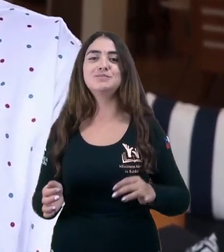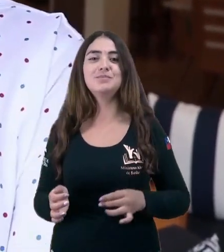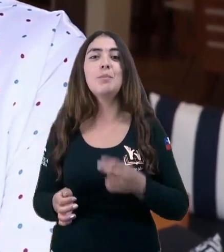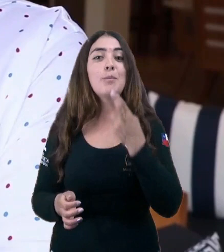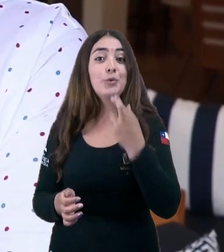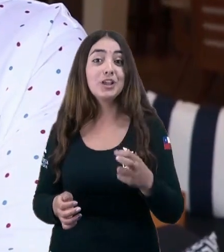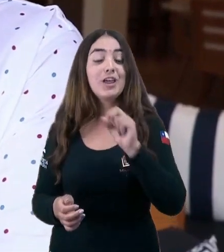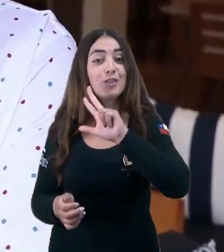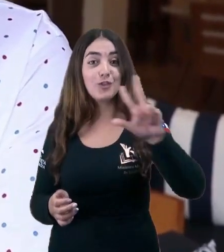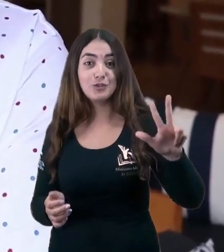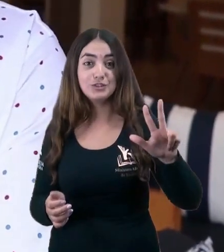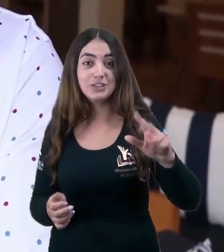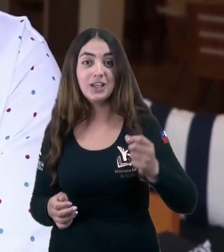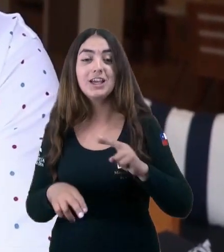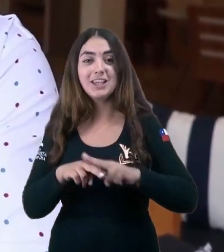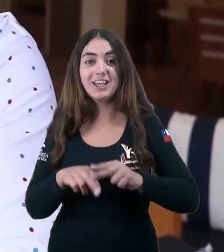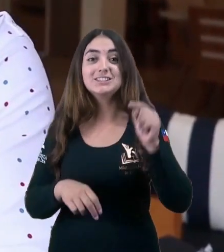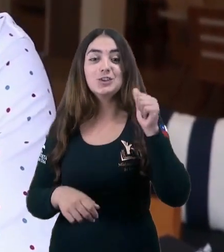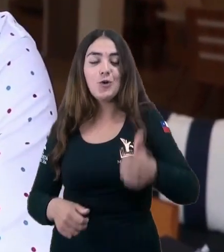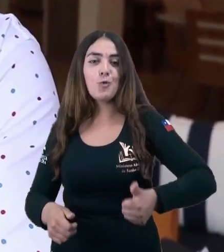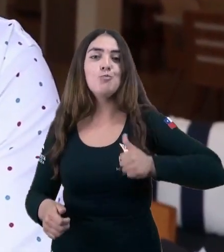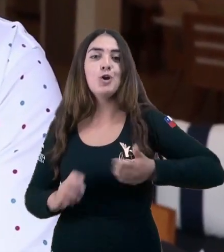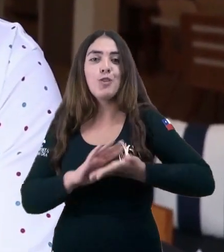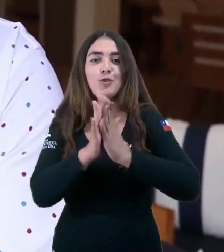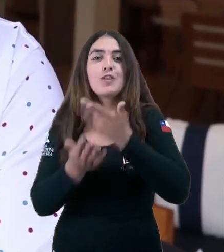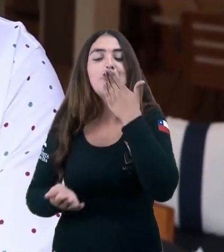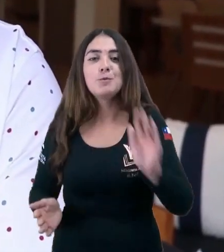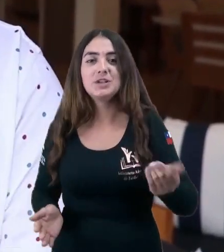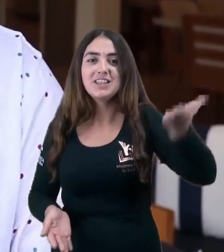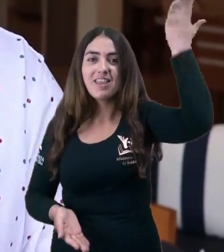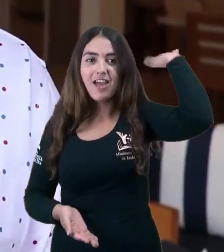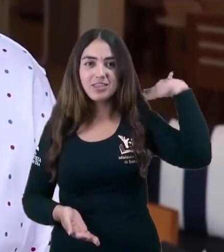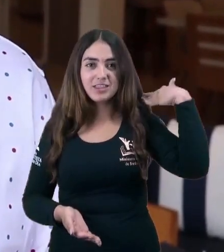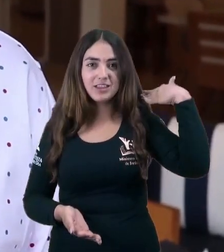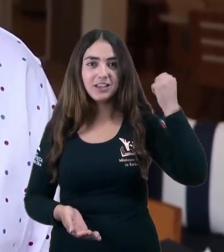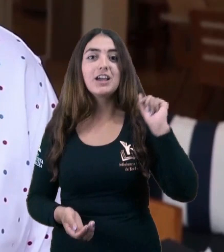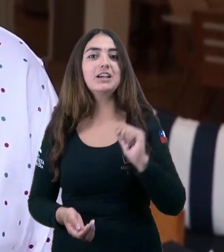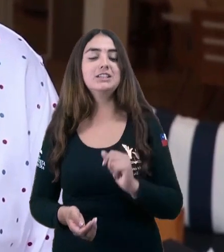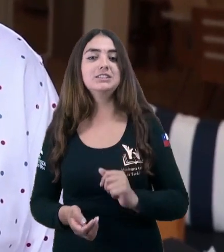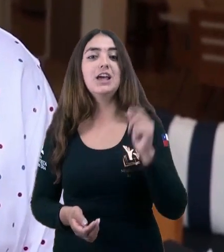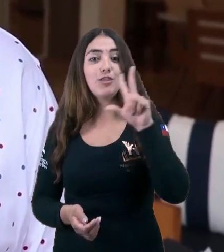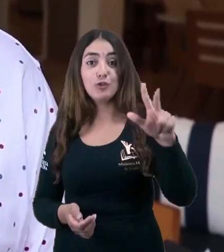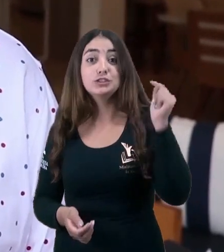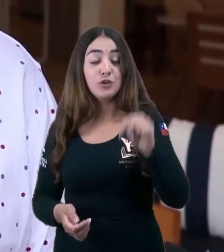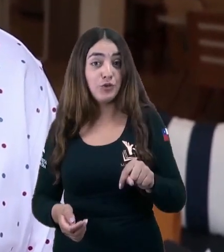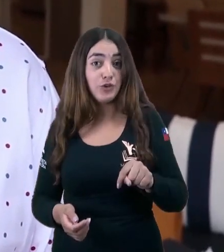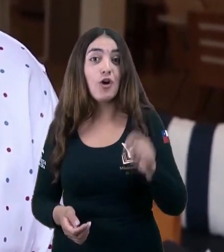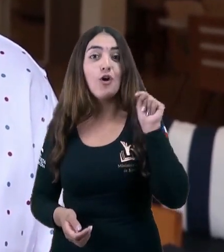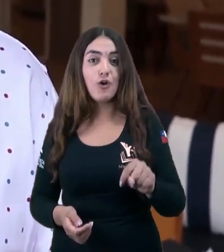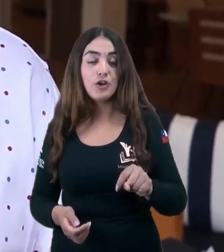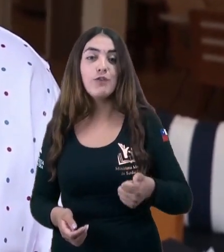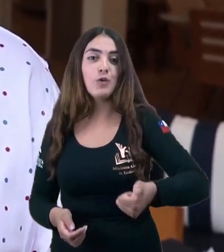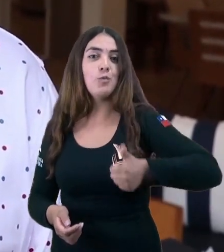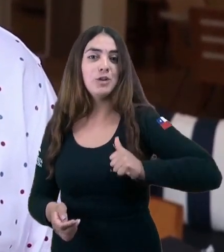porque el mismo Dios, que hizo y cumplió todas las promesas en el pasado, es el Dios de hoy y Él va a